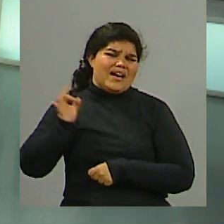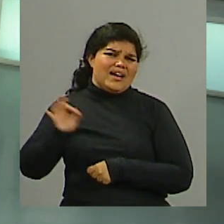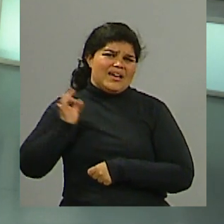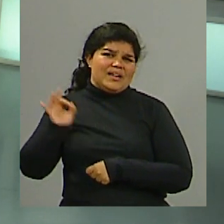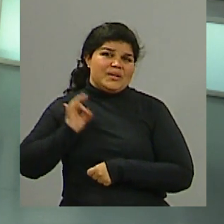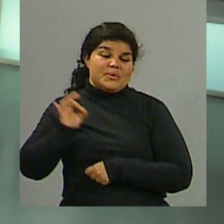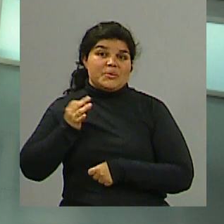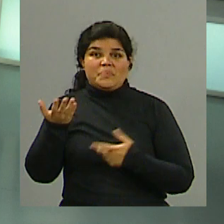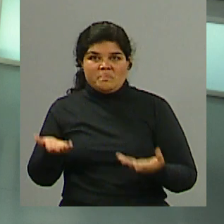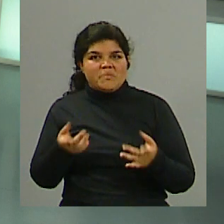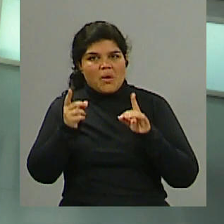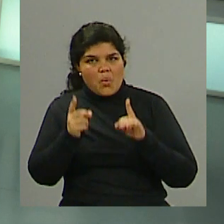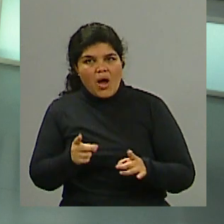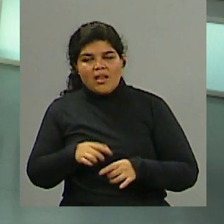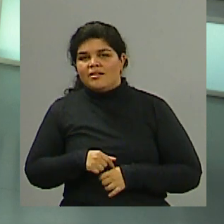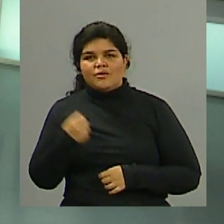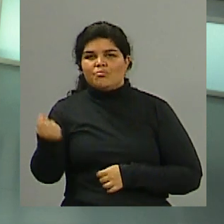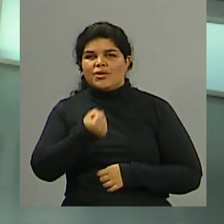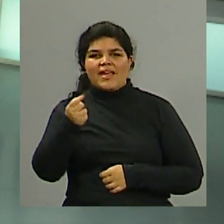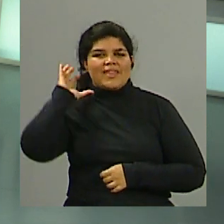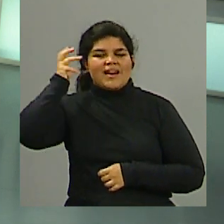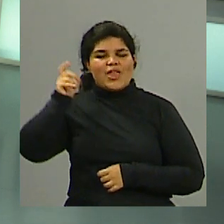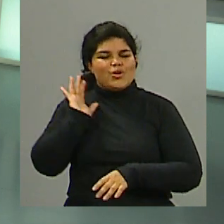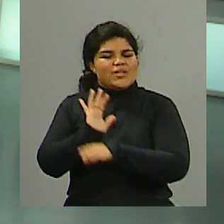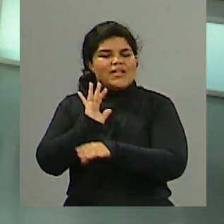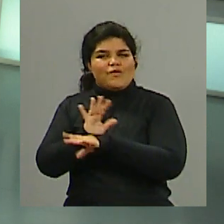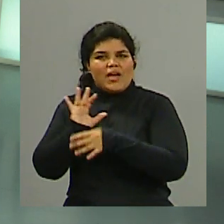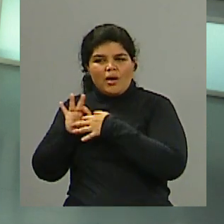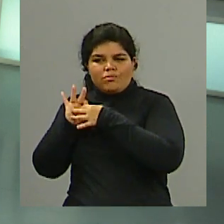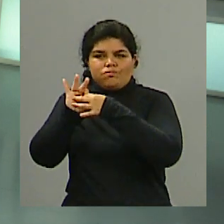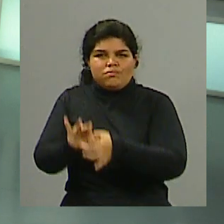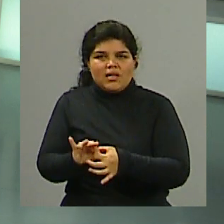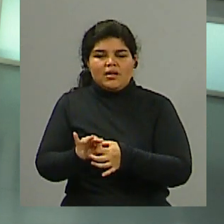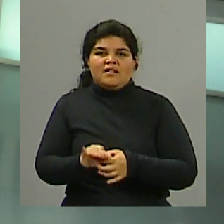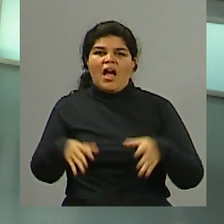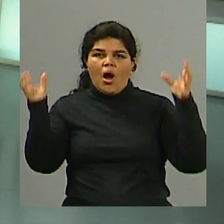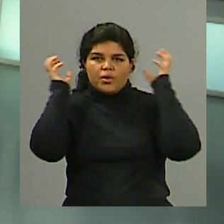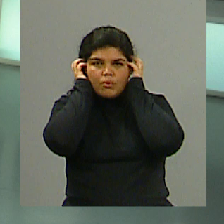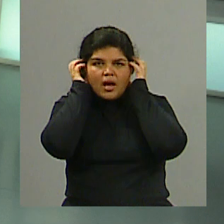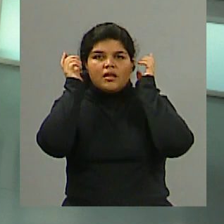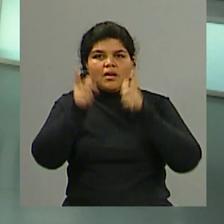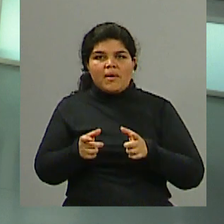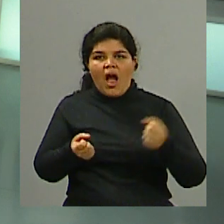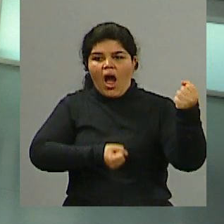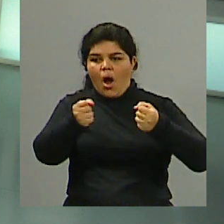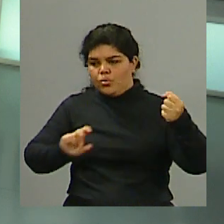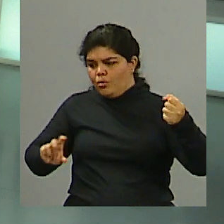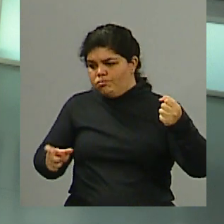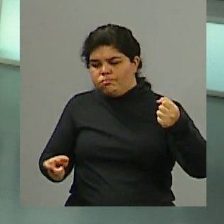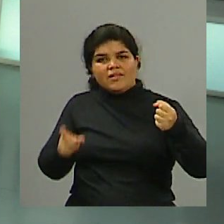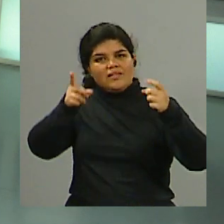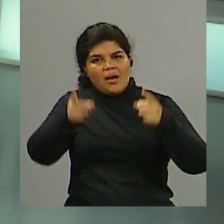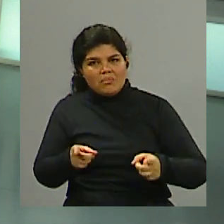pantalla gigante que nos invita a la imaginación. La llevamos a todos lados, en el auto, en los auriculares. La radio sigue siendo la misma,